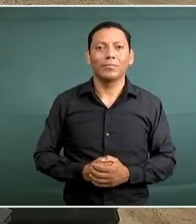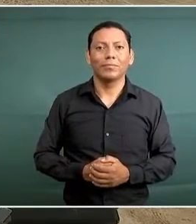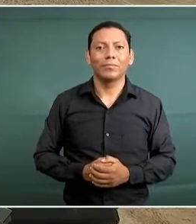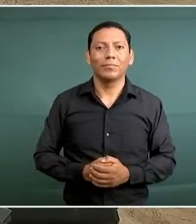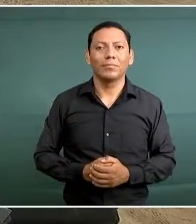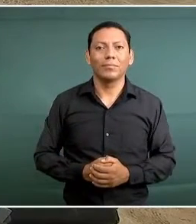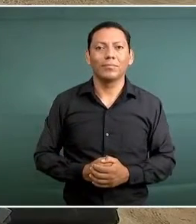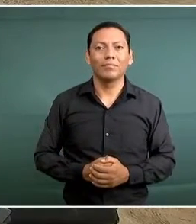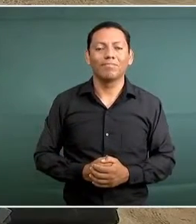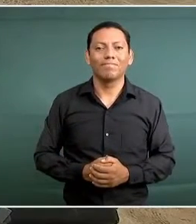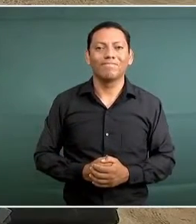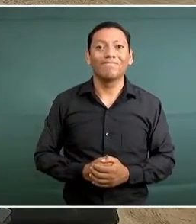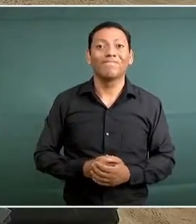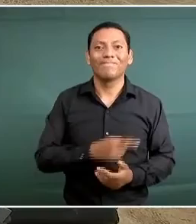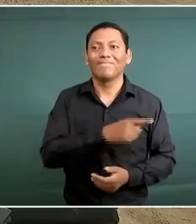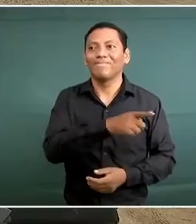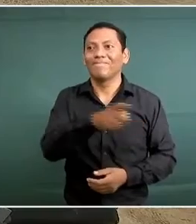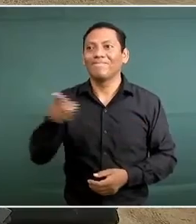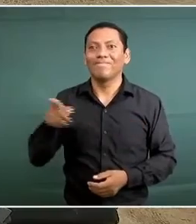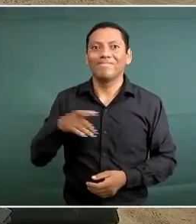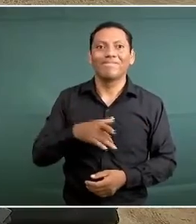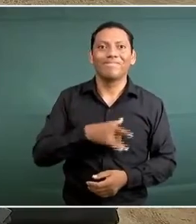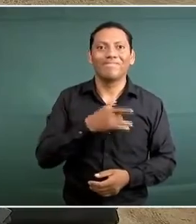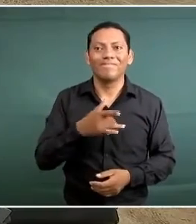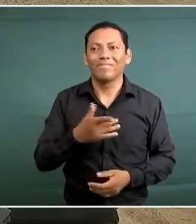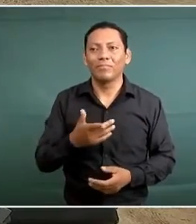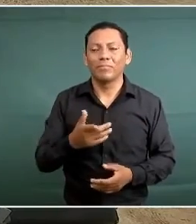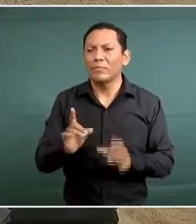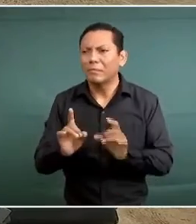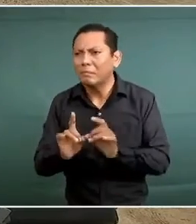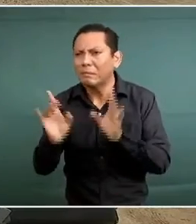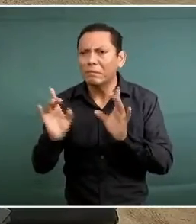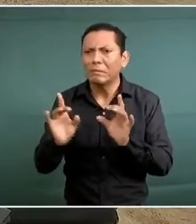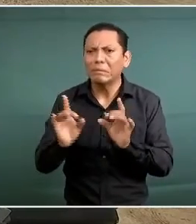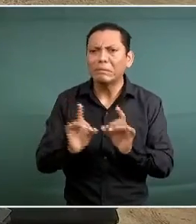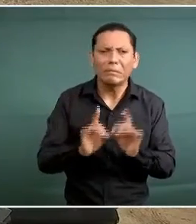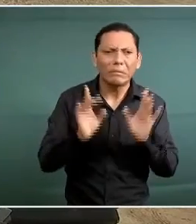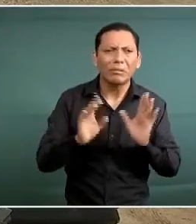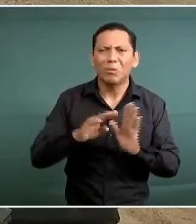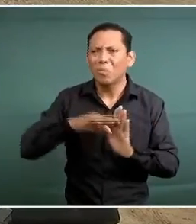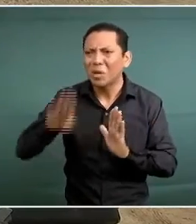causa pérdidas de vidas humanas y dolor